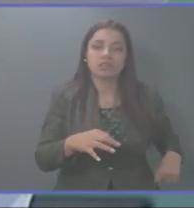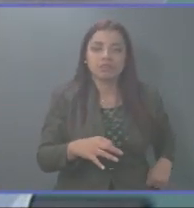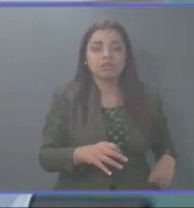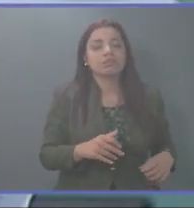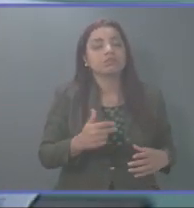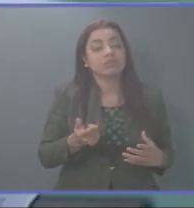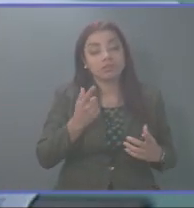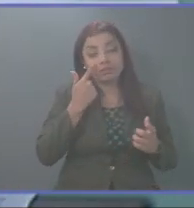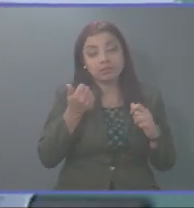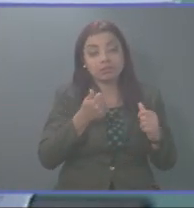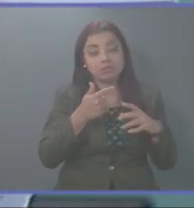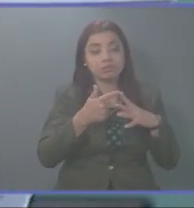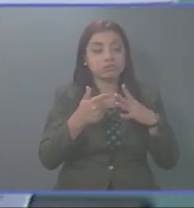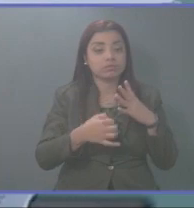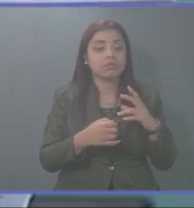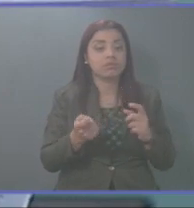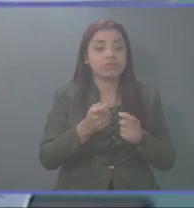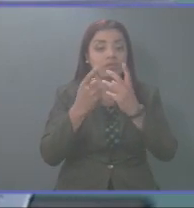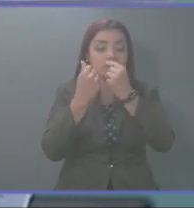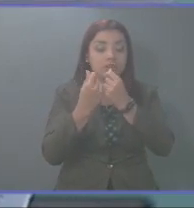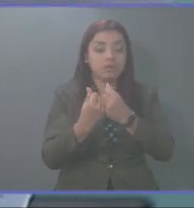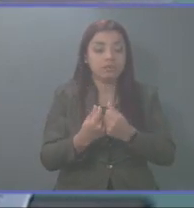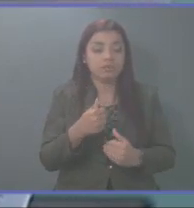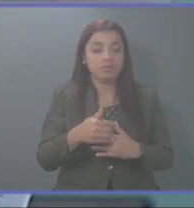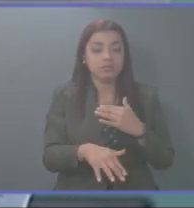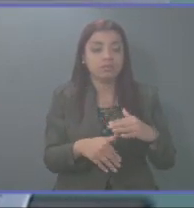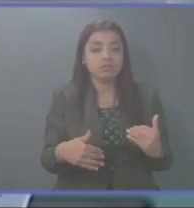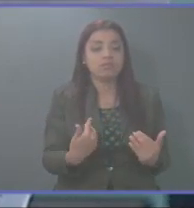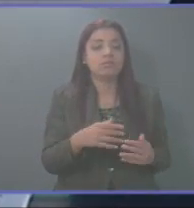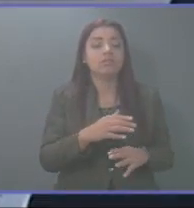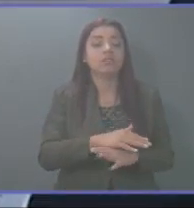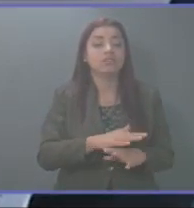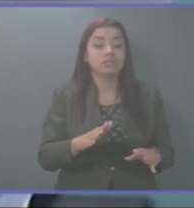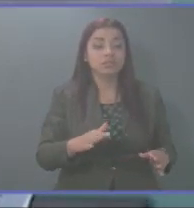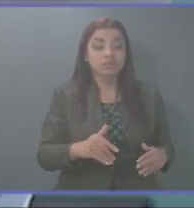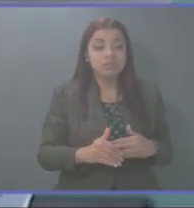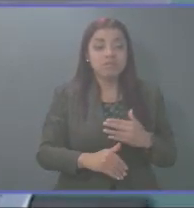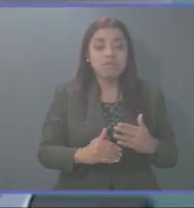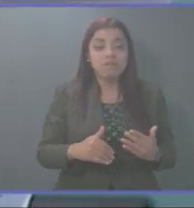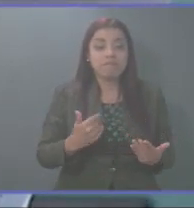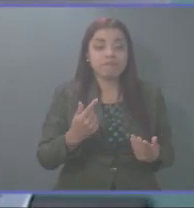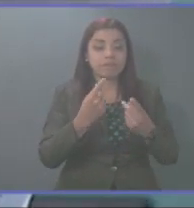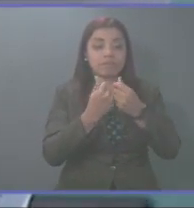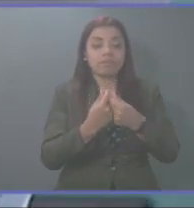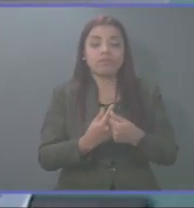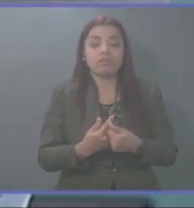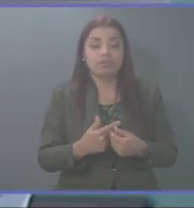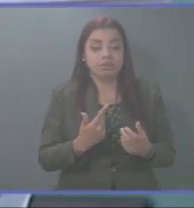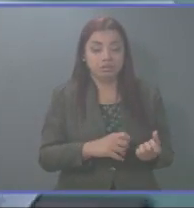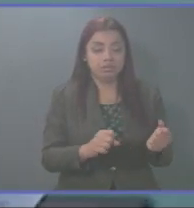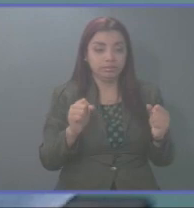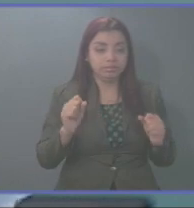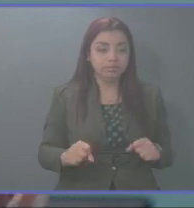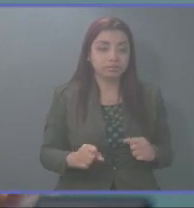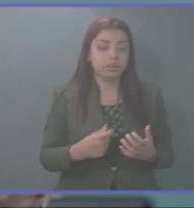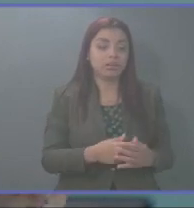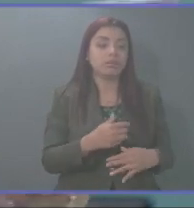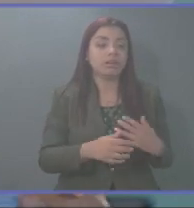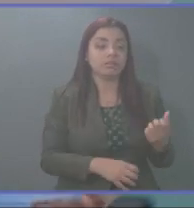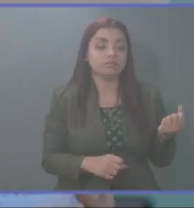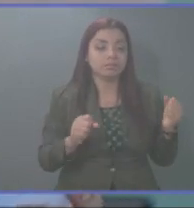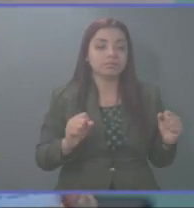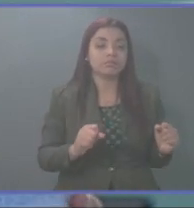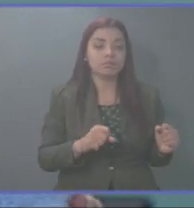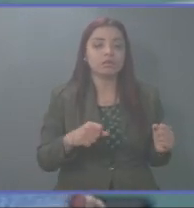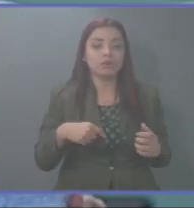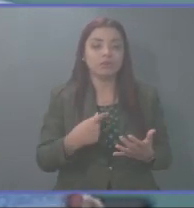se procederá a hacer los cálculos financieros requeridos para finalmente elaborar el presupuesto extraordinario del tribunal, argumento que